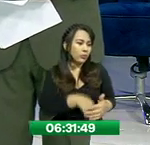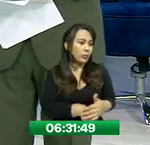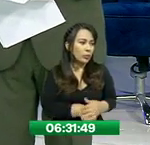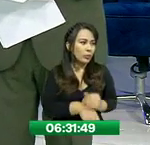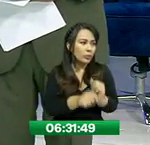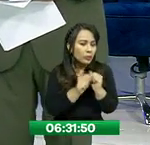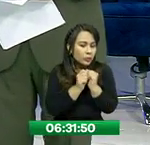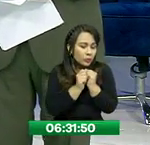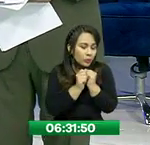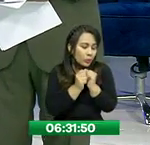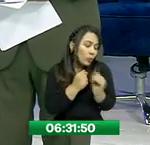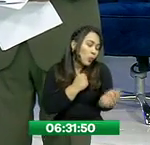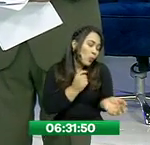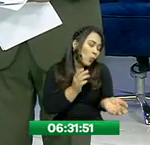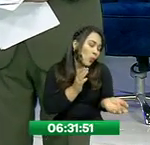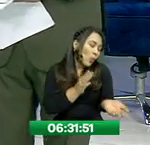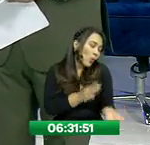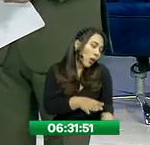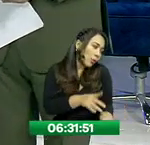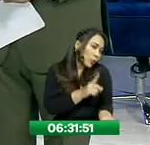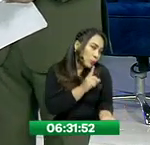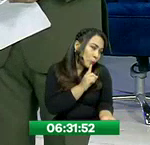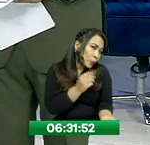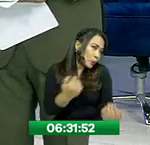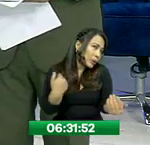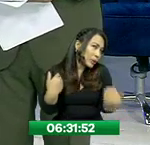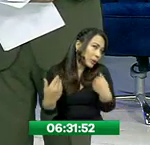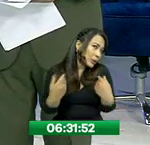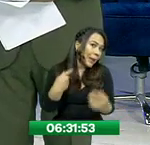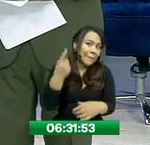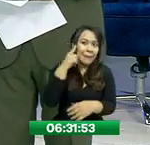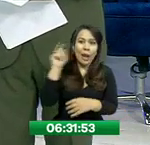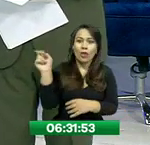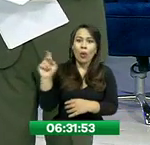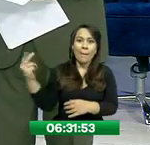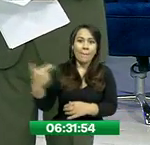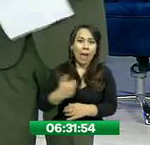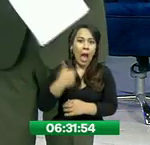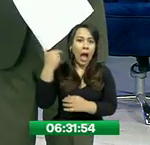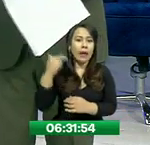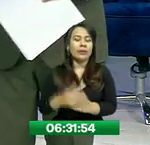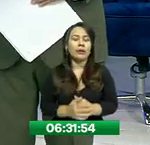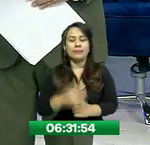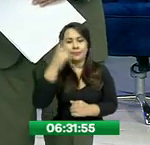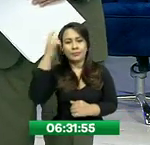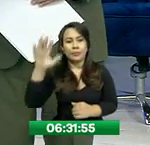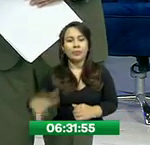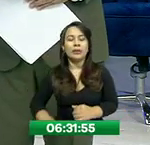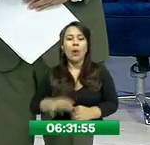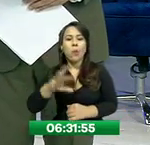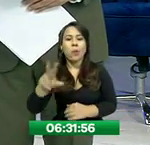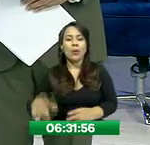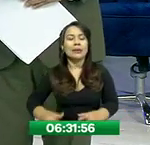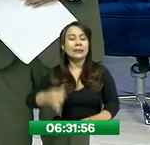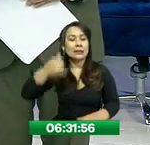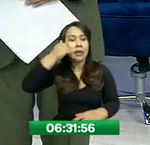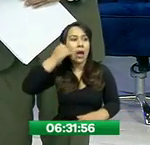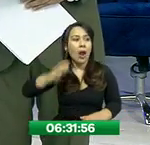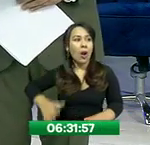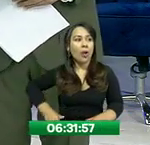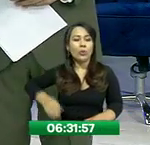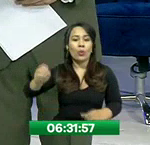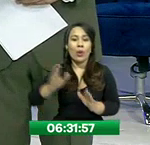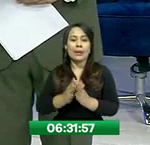se hizo el muerto para evitar que el delincuente lo matara. El antisocial entonces le robó el celular y